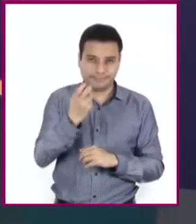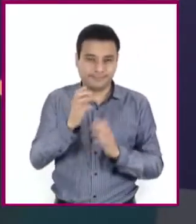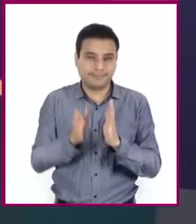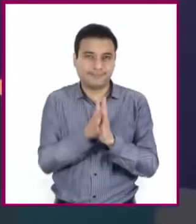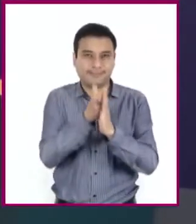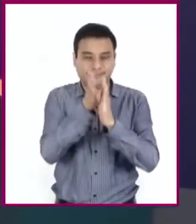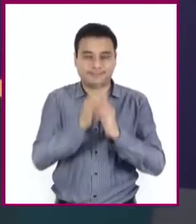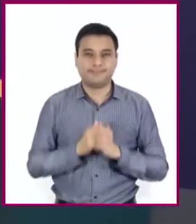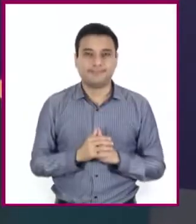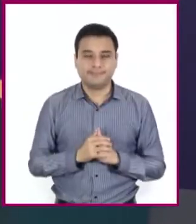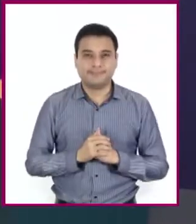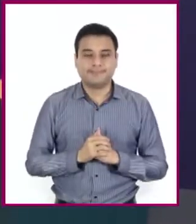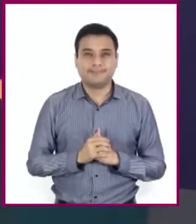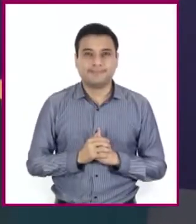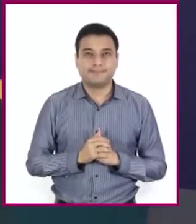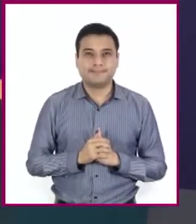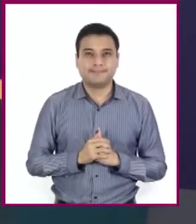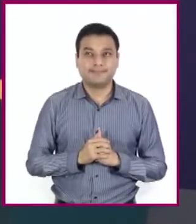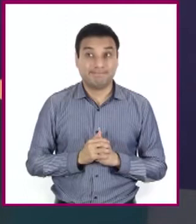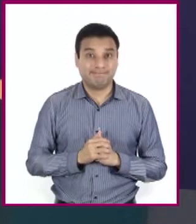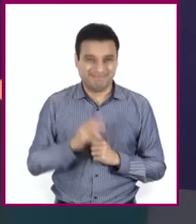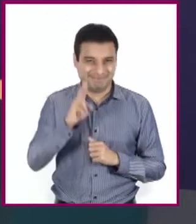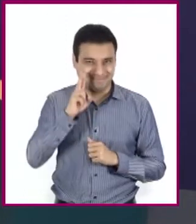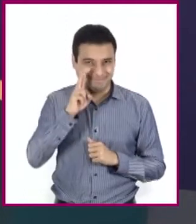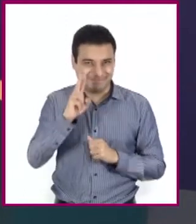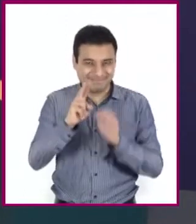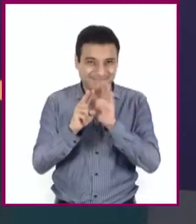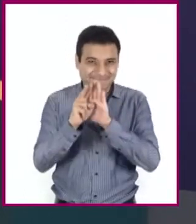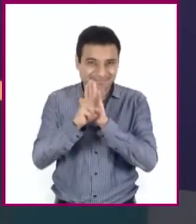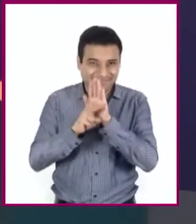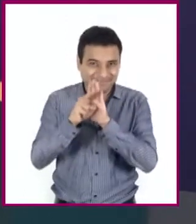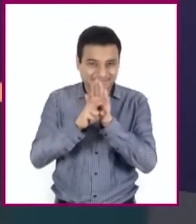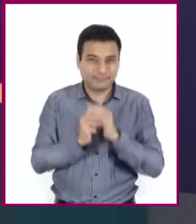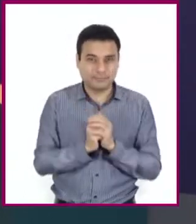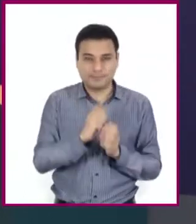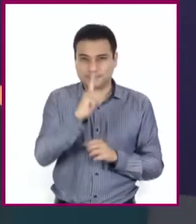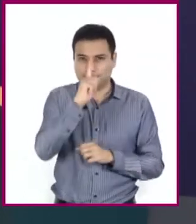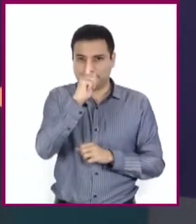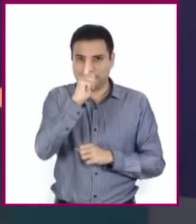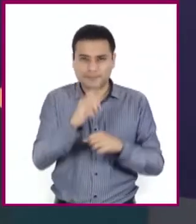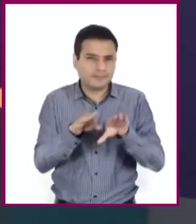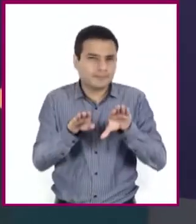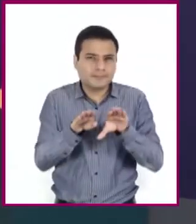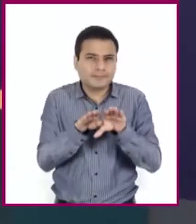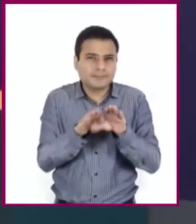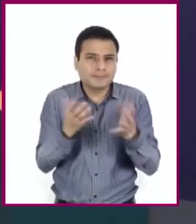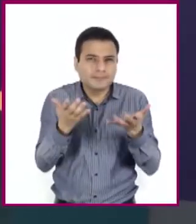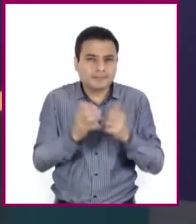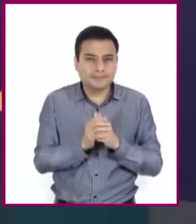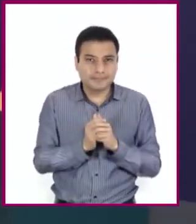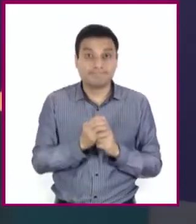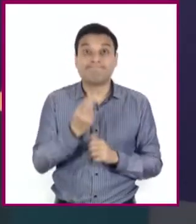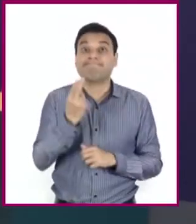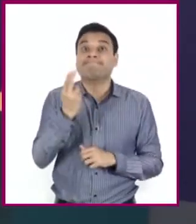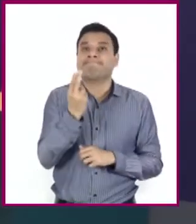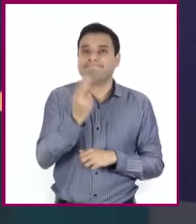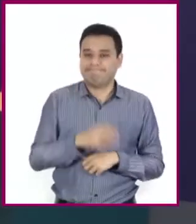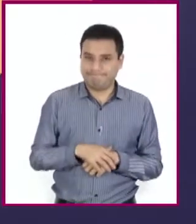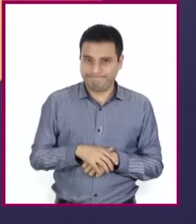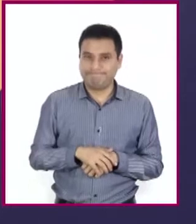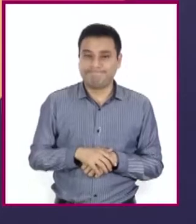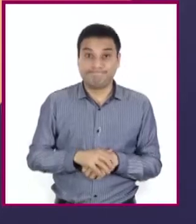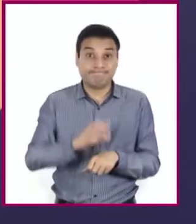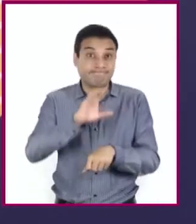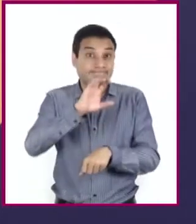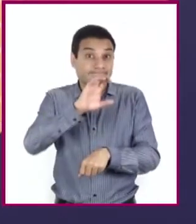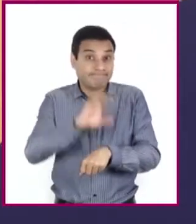Como acabamos de ver en el video, para generar electricidad necesitamos que la energía contenida en las materias primas sea liberada. En